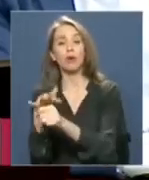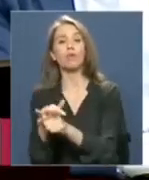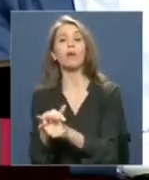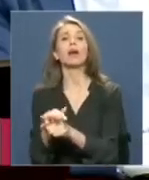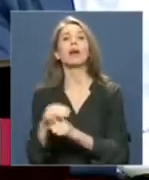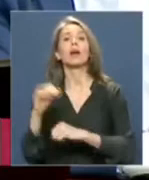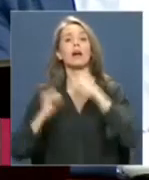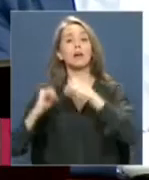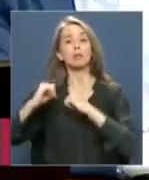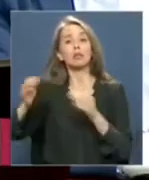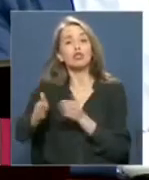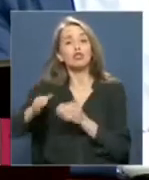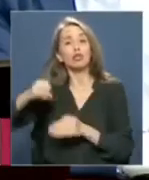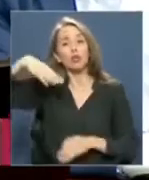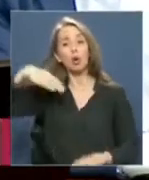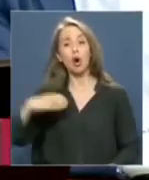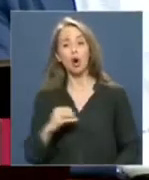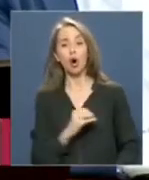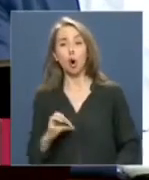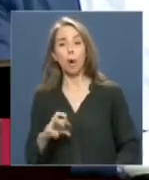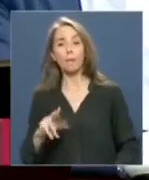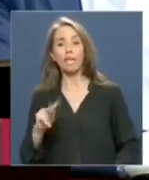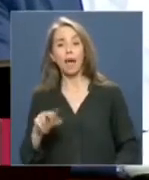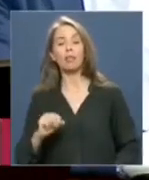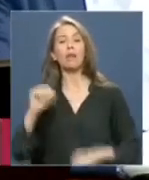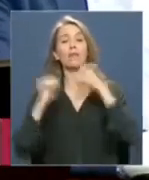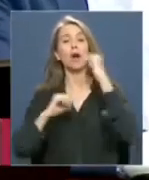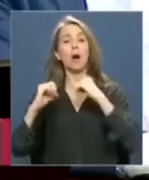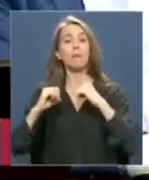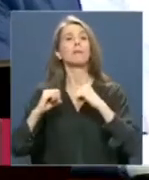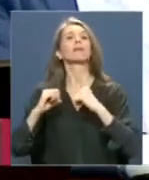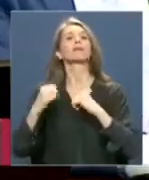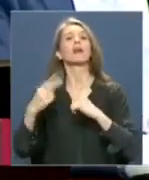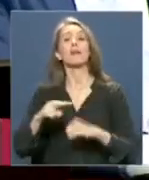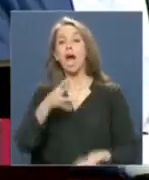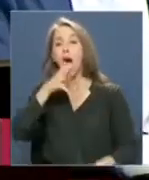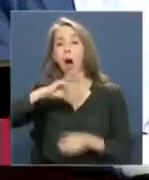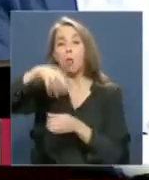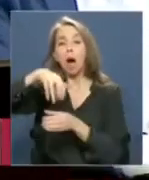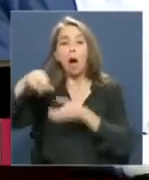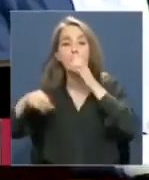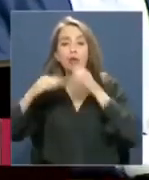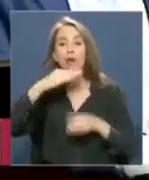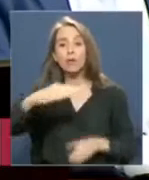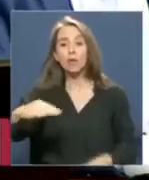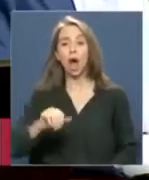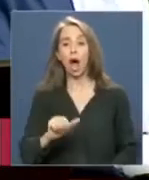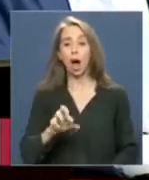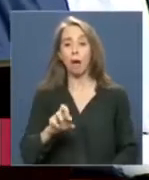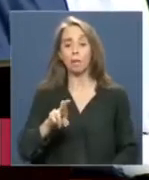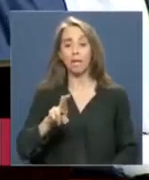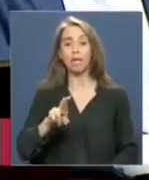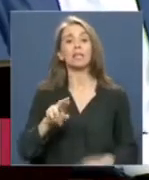cooperativas eléctricas o en los APR, si eso lo podemos entender. Pero es mucho más complejo,